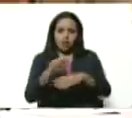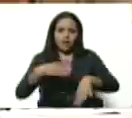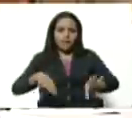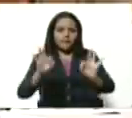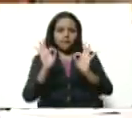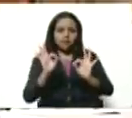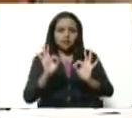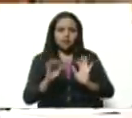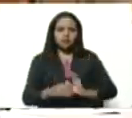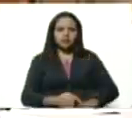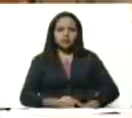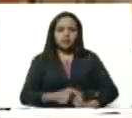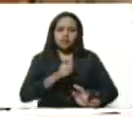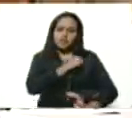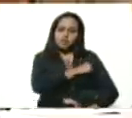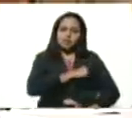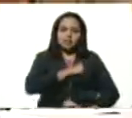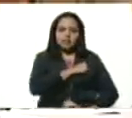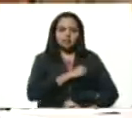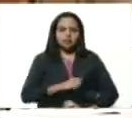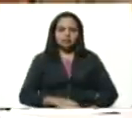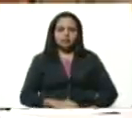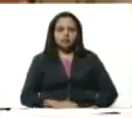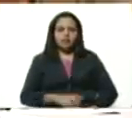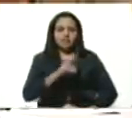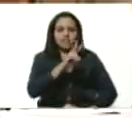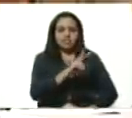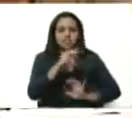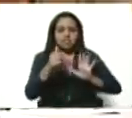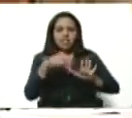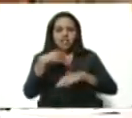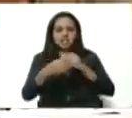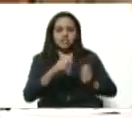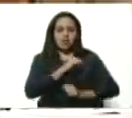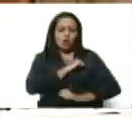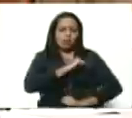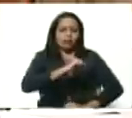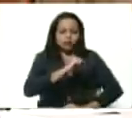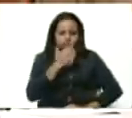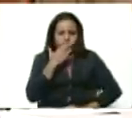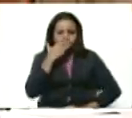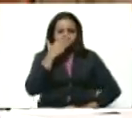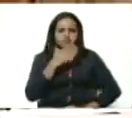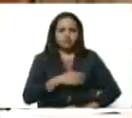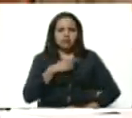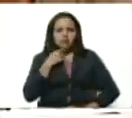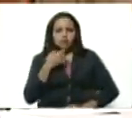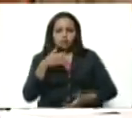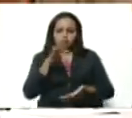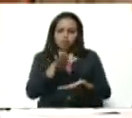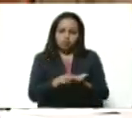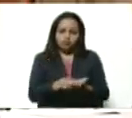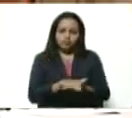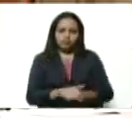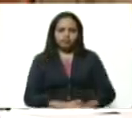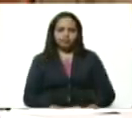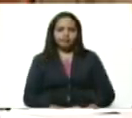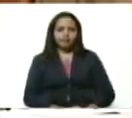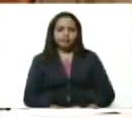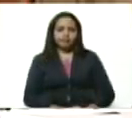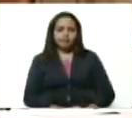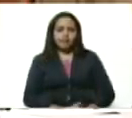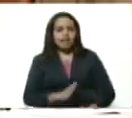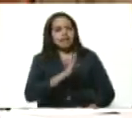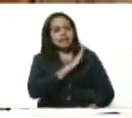y lamentándolo mucho el 26 hizo un paro cardiorrespiratorio y bueno tenemos esta y